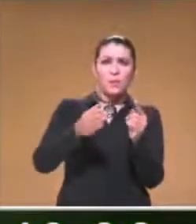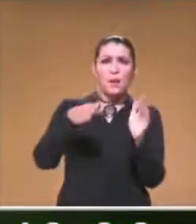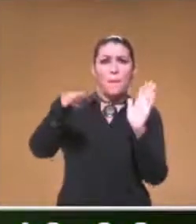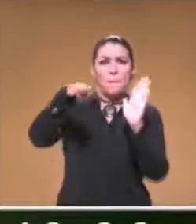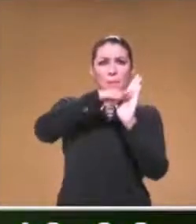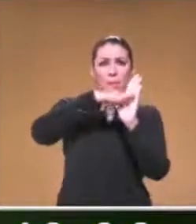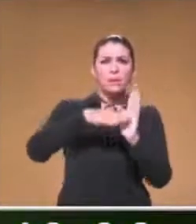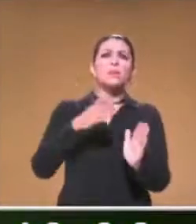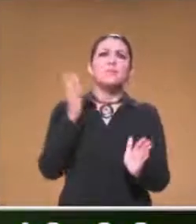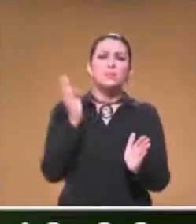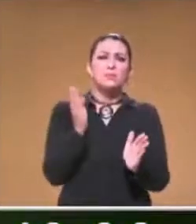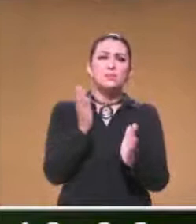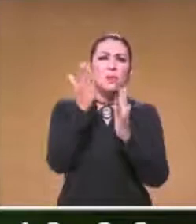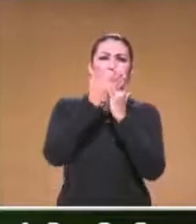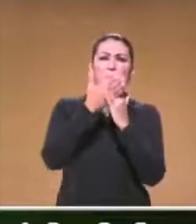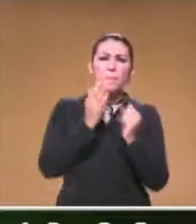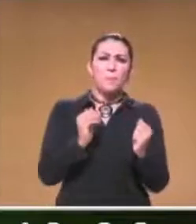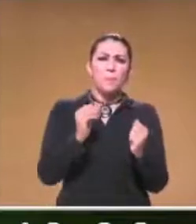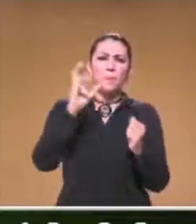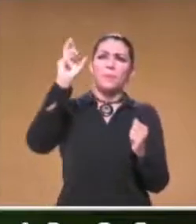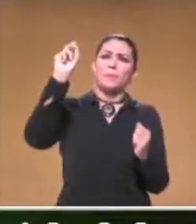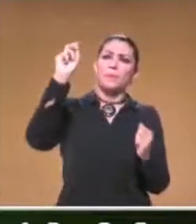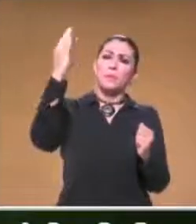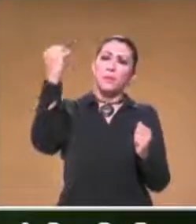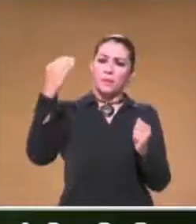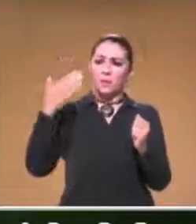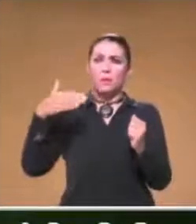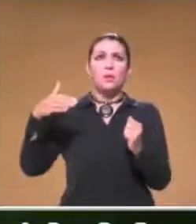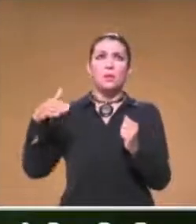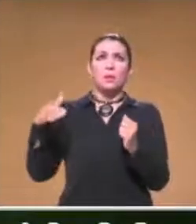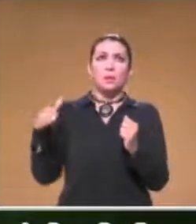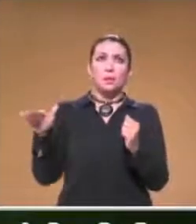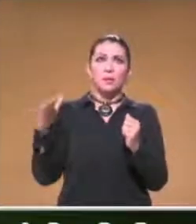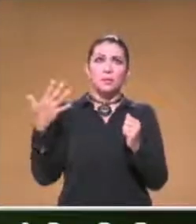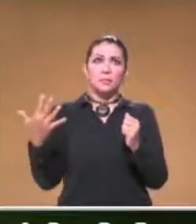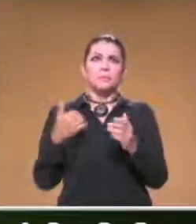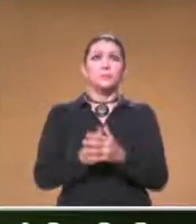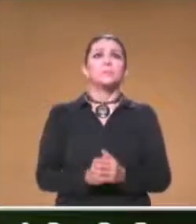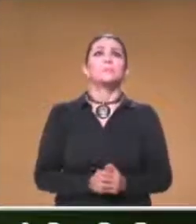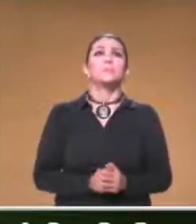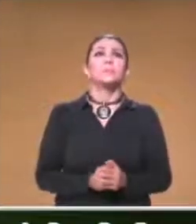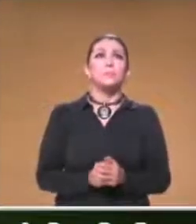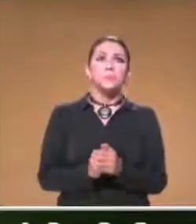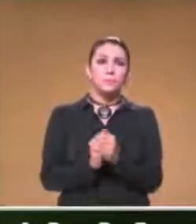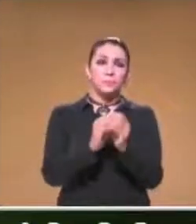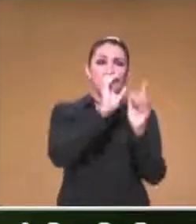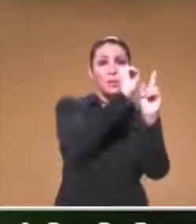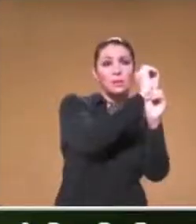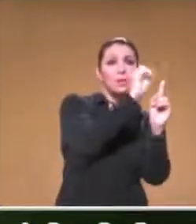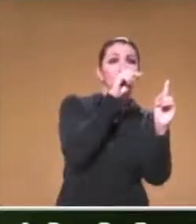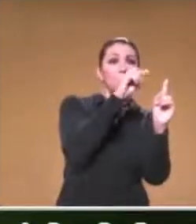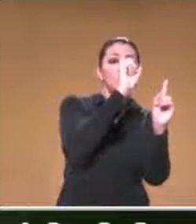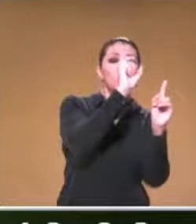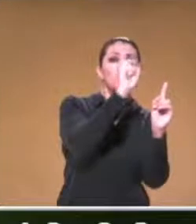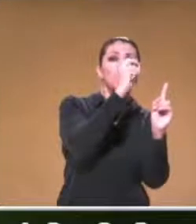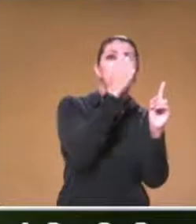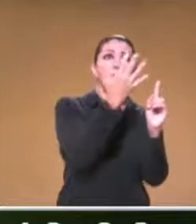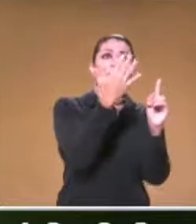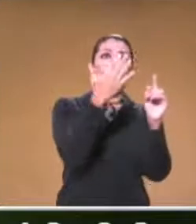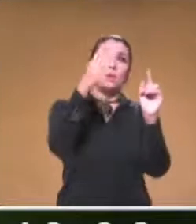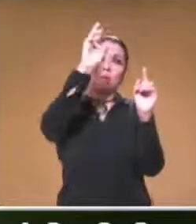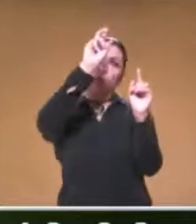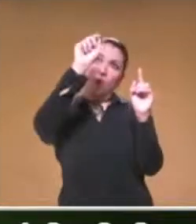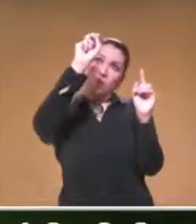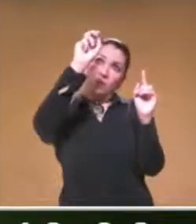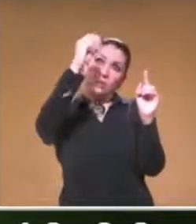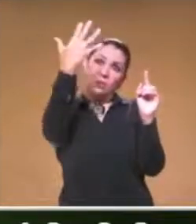como 39 quintos. Tengo otro ejemplo, 0.35. Aquí tengo 35 sobre 100 y eso